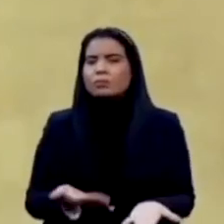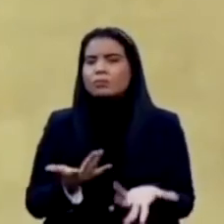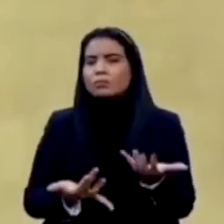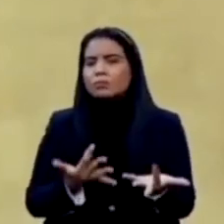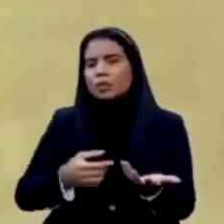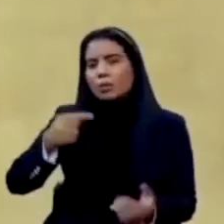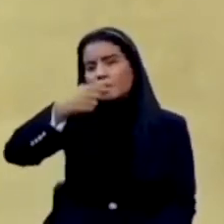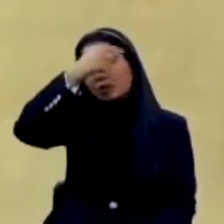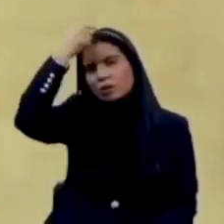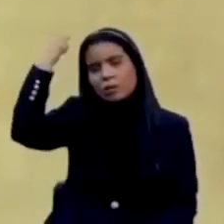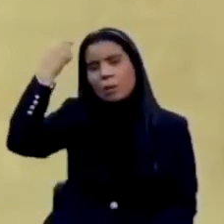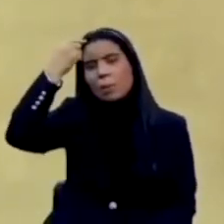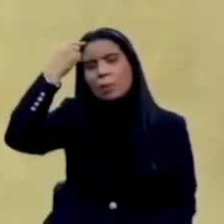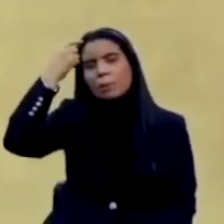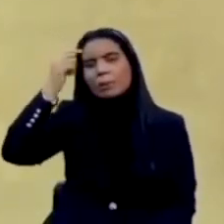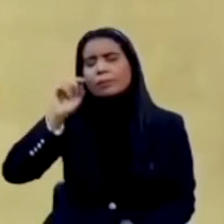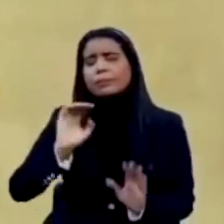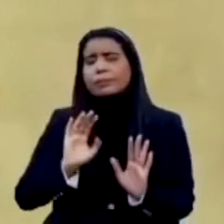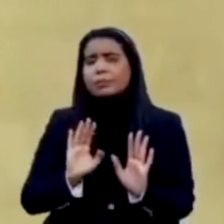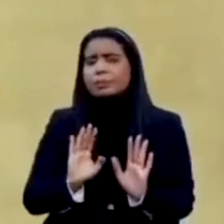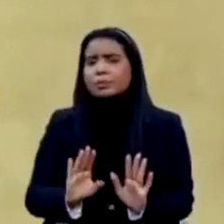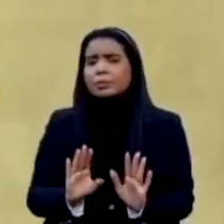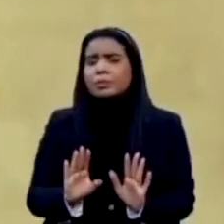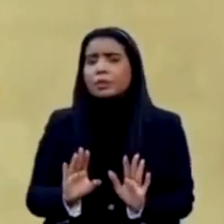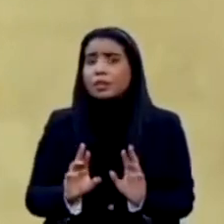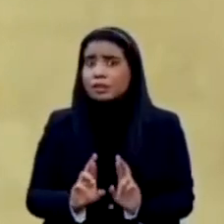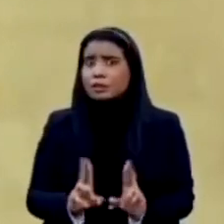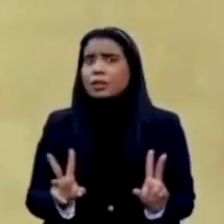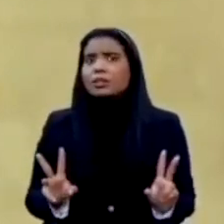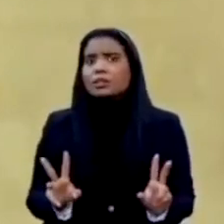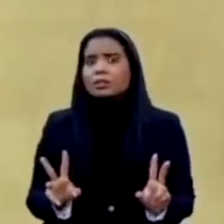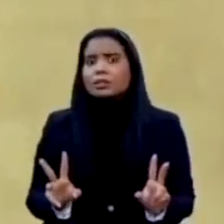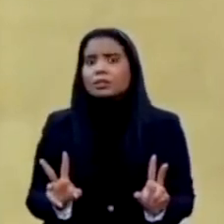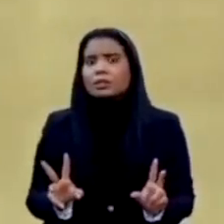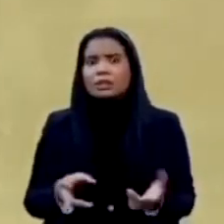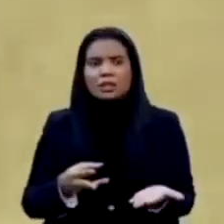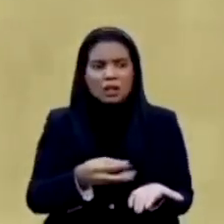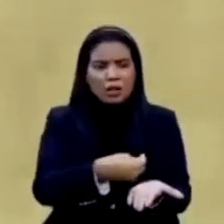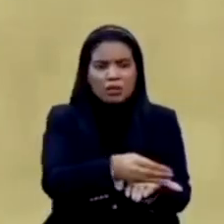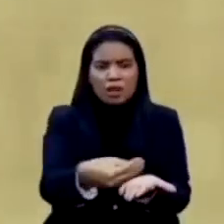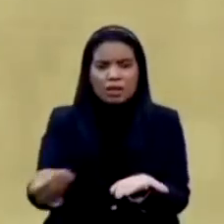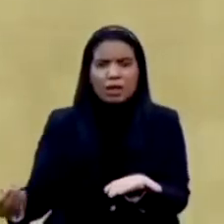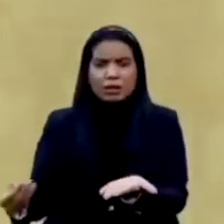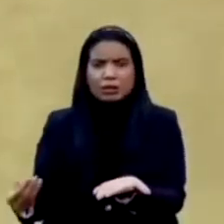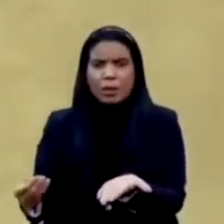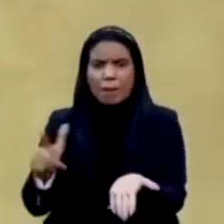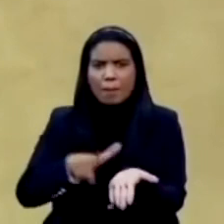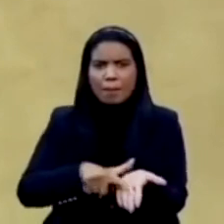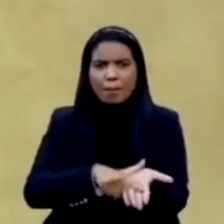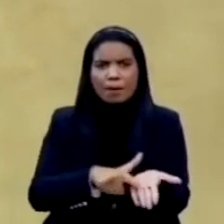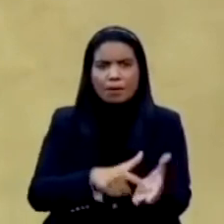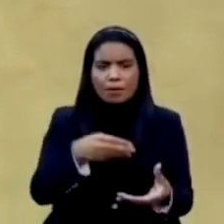la hoguera santa esta vez va a ser diferente nosotros no vamos a darle sobre